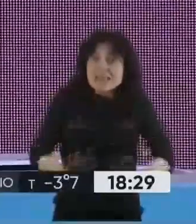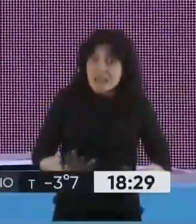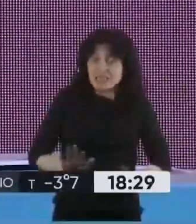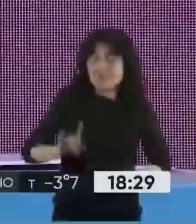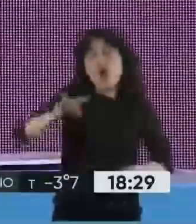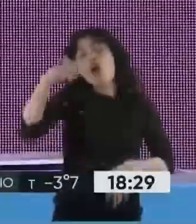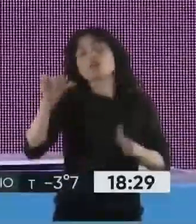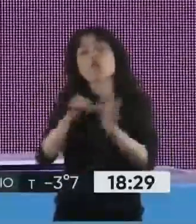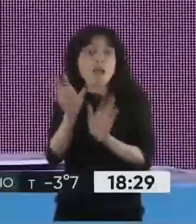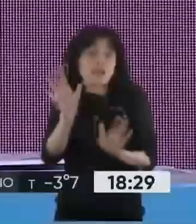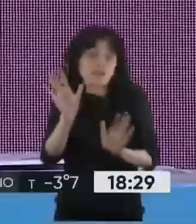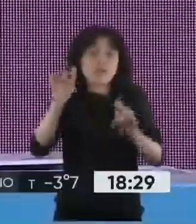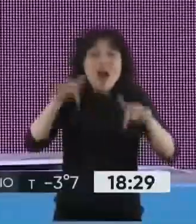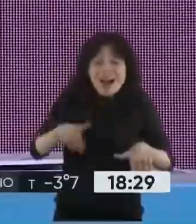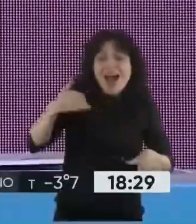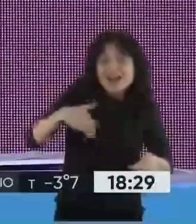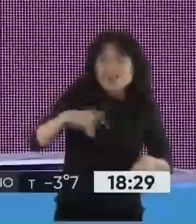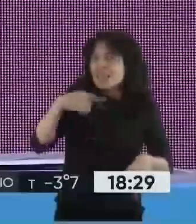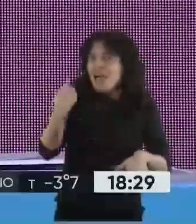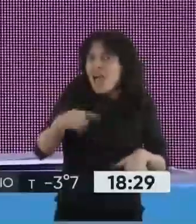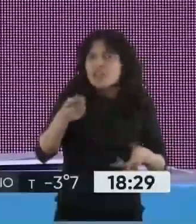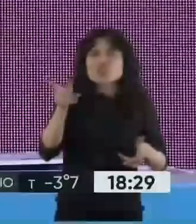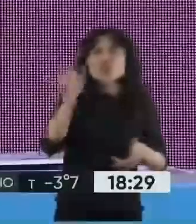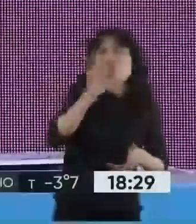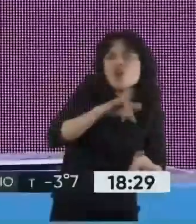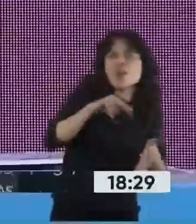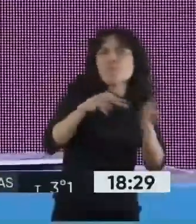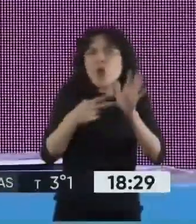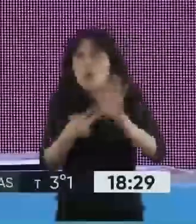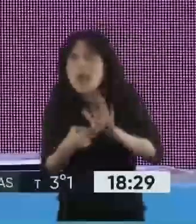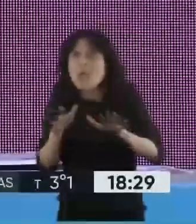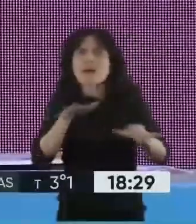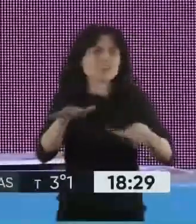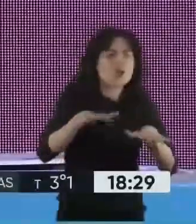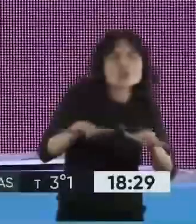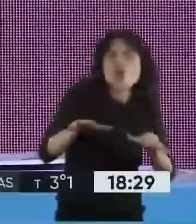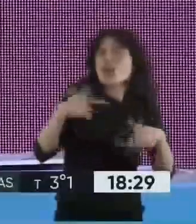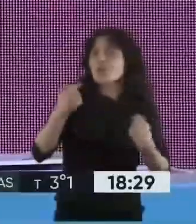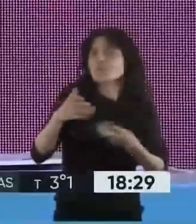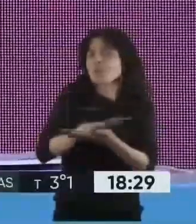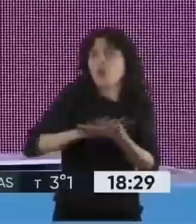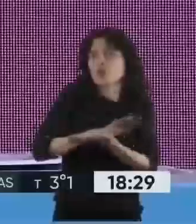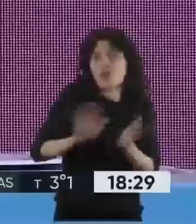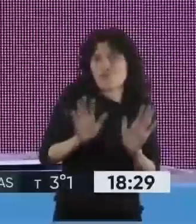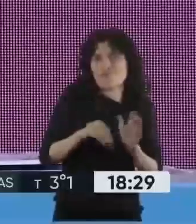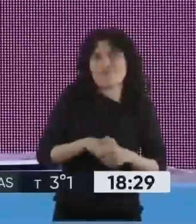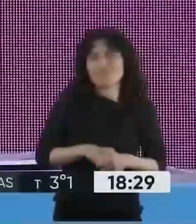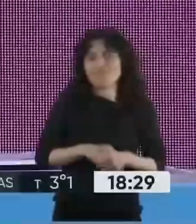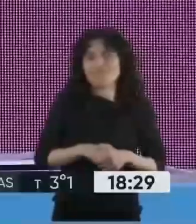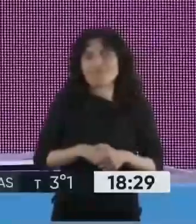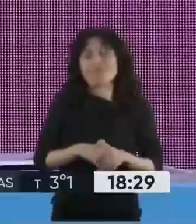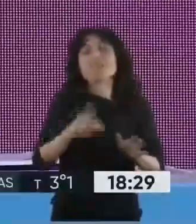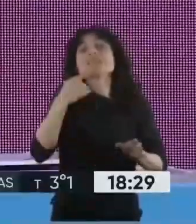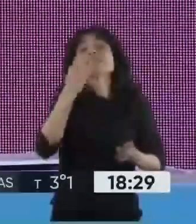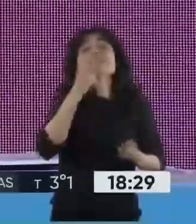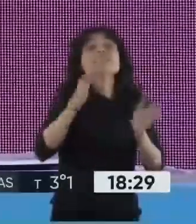Argentina, salvo en los cementerios, siempre en todos lados hay tensiones, y más o menos me dice ahí uno, no, no, respetemos a los muertos,